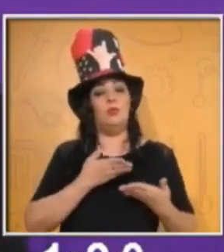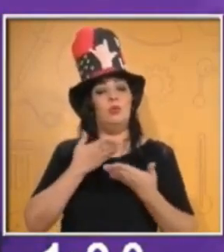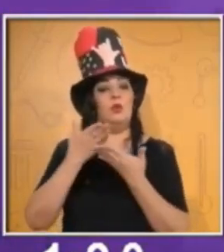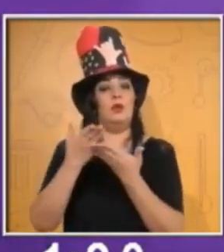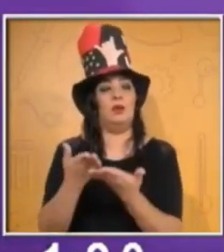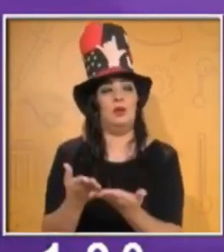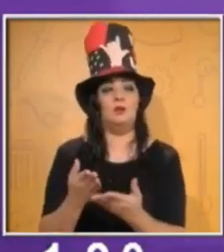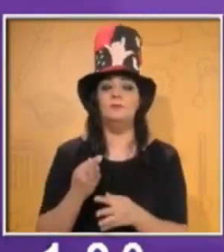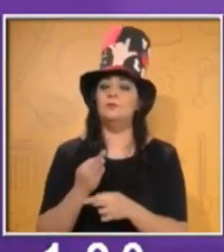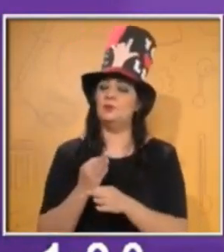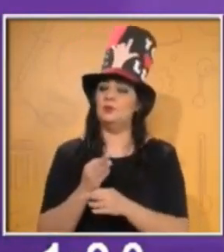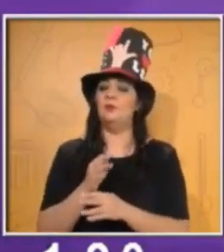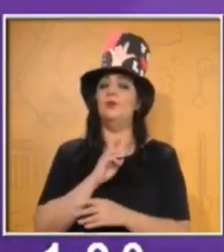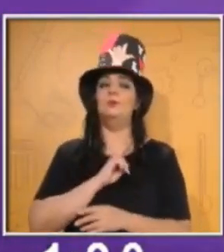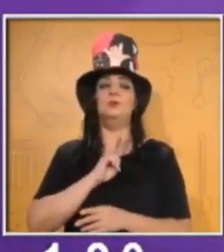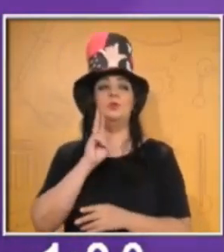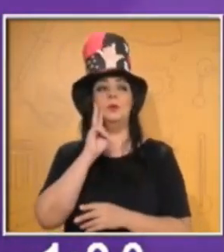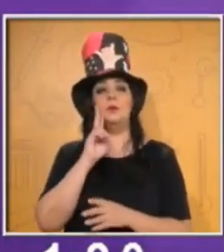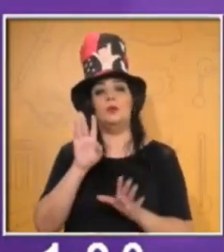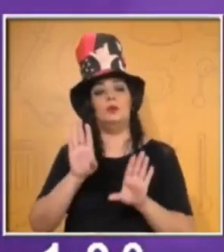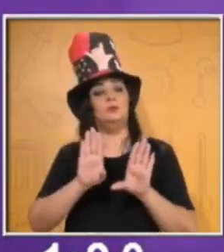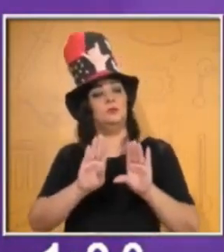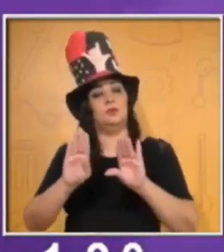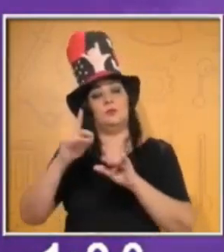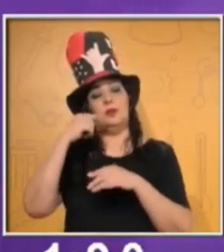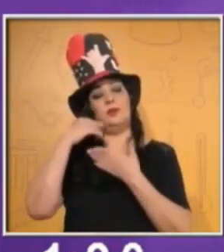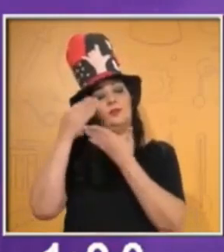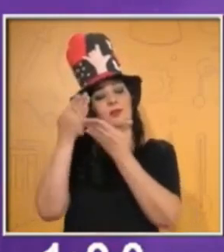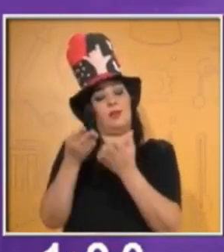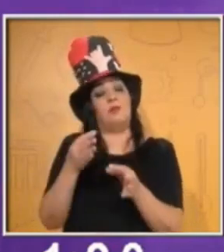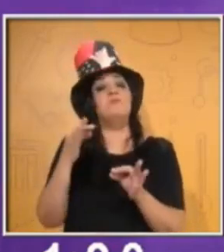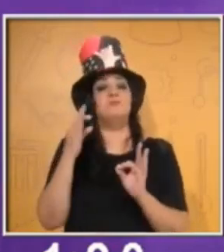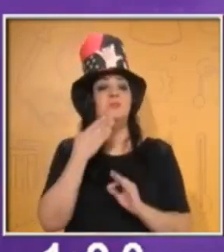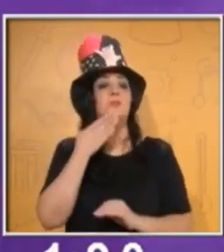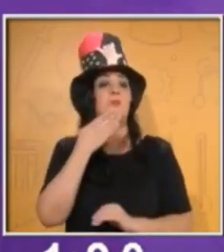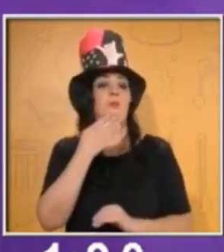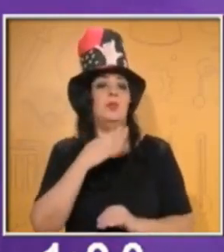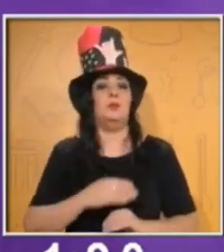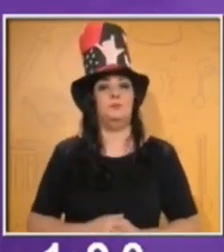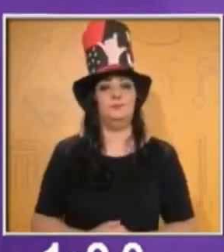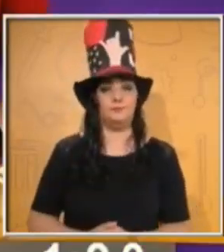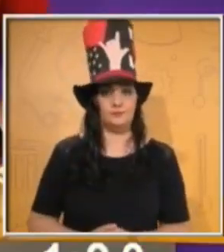cómo utilizar para llegar correctamente, ¿sí? Ok.